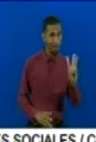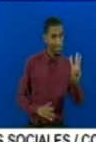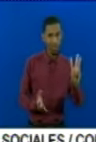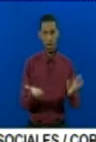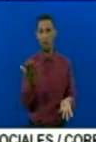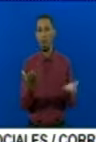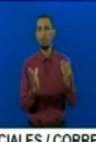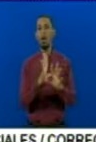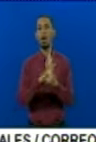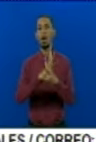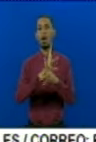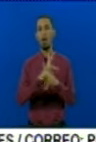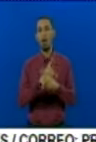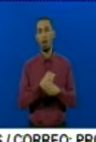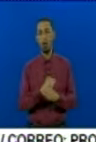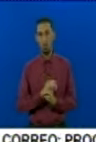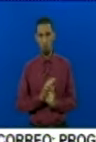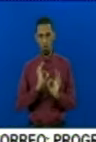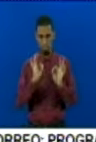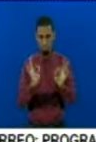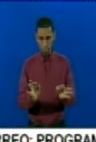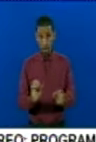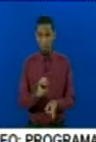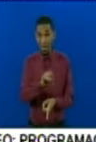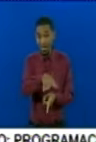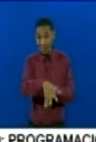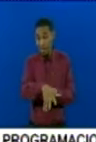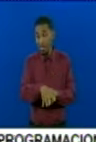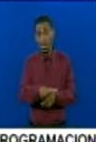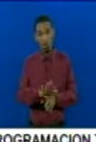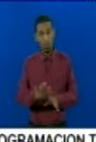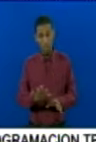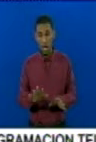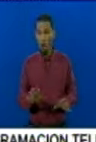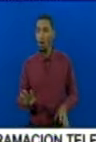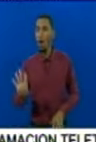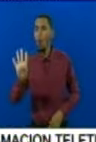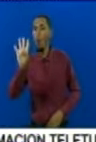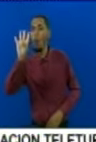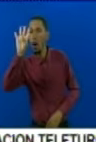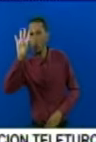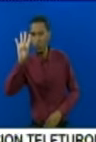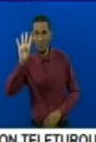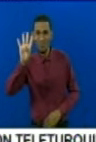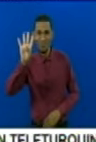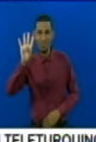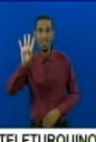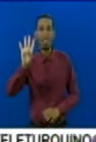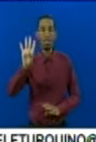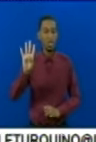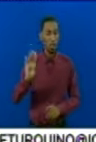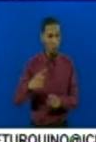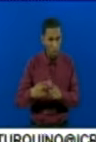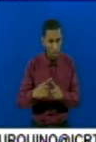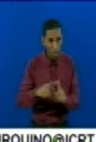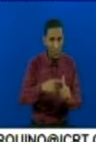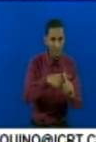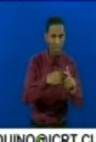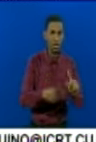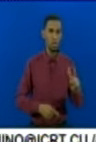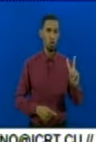por consumidor, y que ya se ha empezado a distribuir las 4 libras restantes y el kilogramo